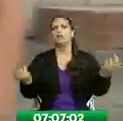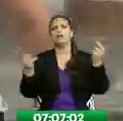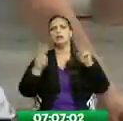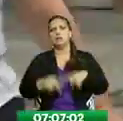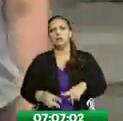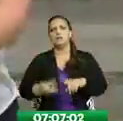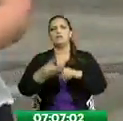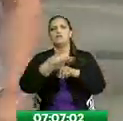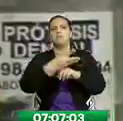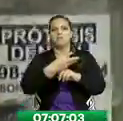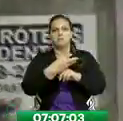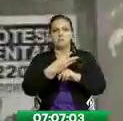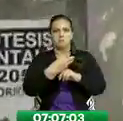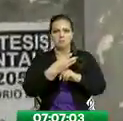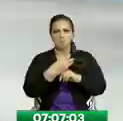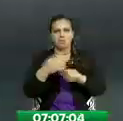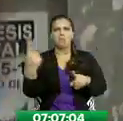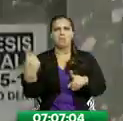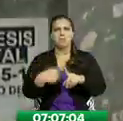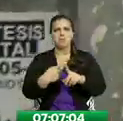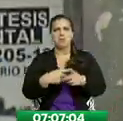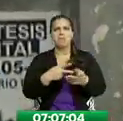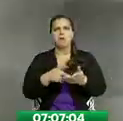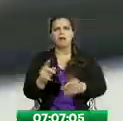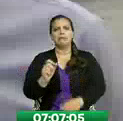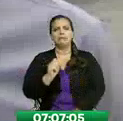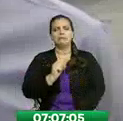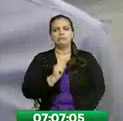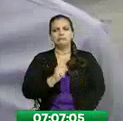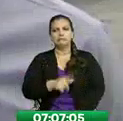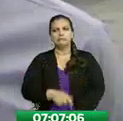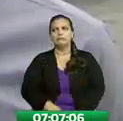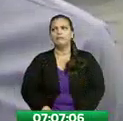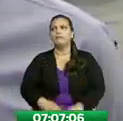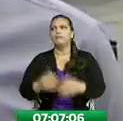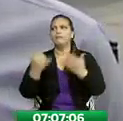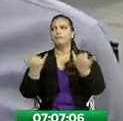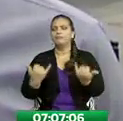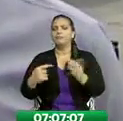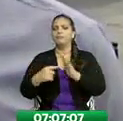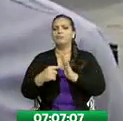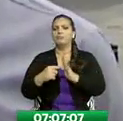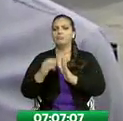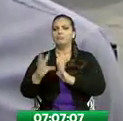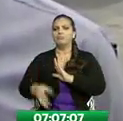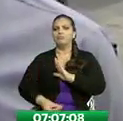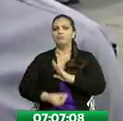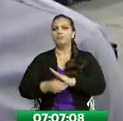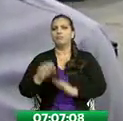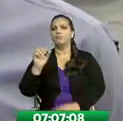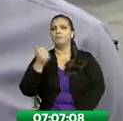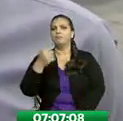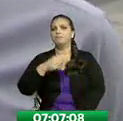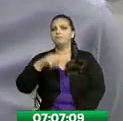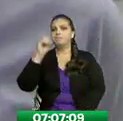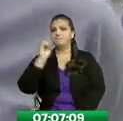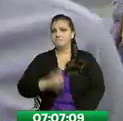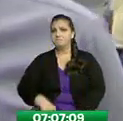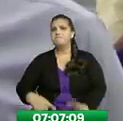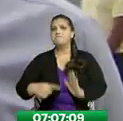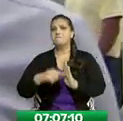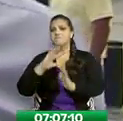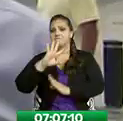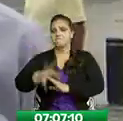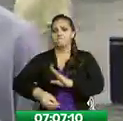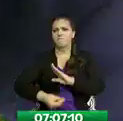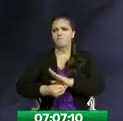a consumos especiales en la telefonía celular postpago. No hay flujo de dinero, o sea, no. Por ejemplo, no existe